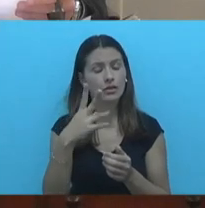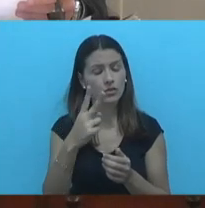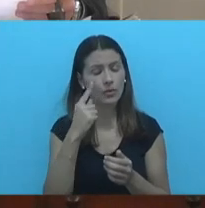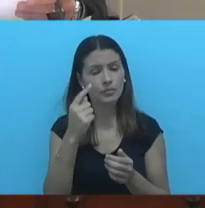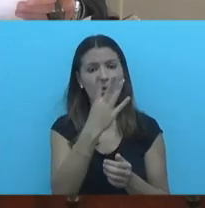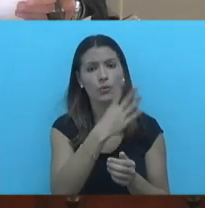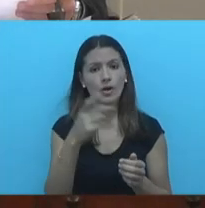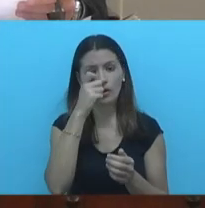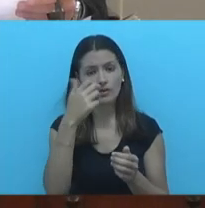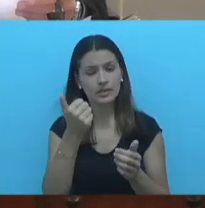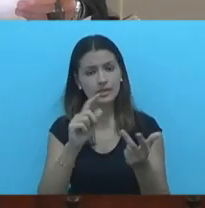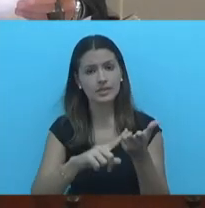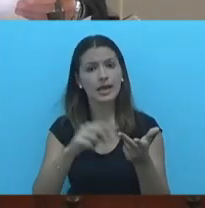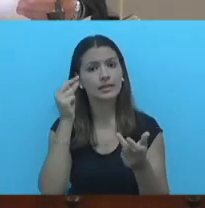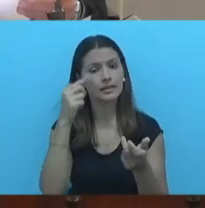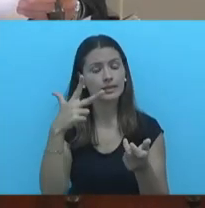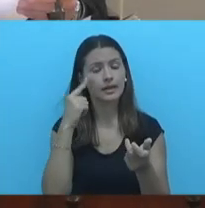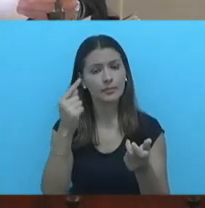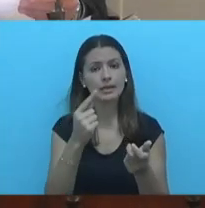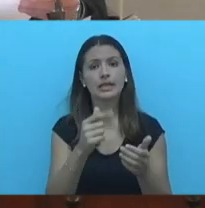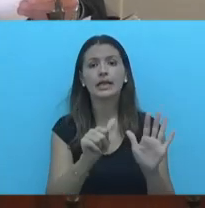32.426, 33.139 y